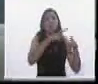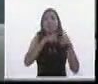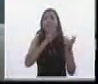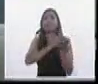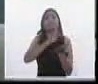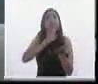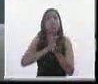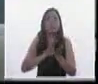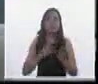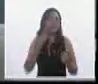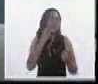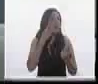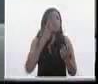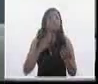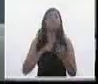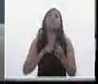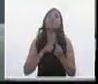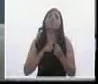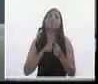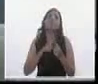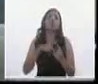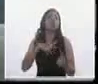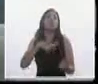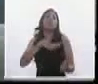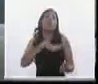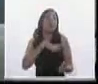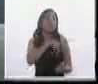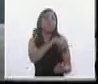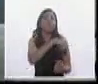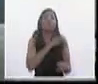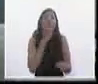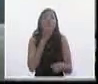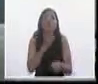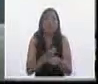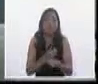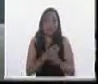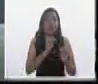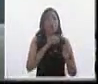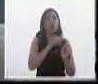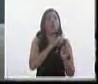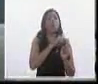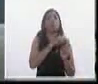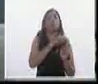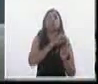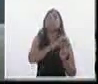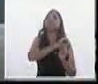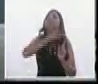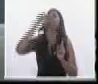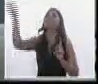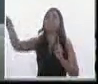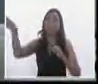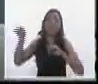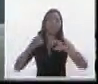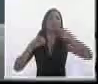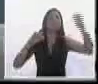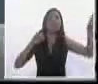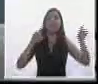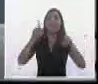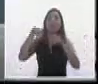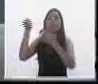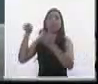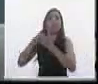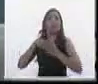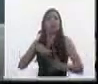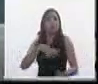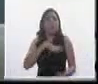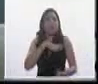discapacidad no de repente nos dicen que no tienen las oportunidades o los mandan a a las a los camps cuando tienes